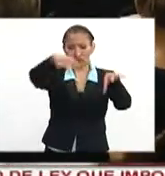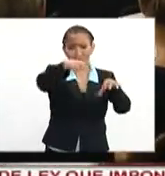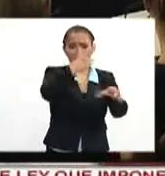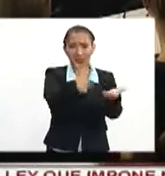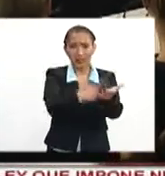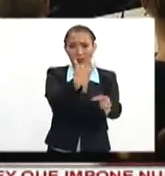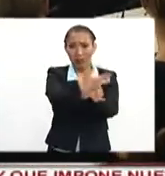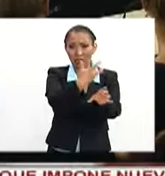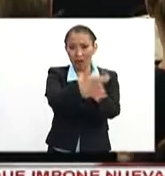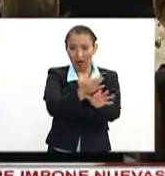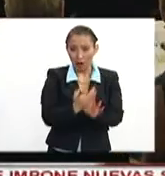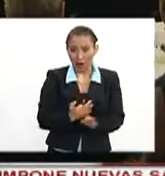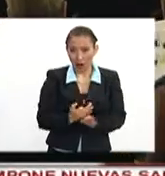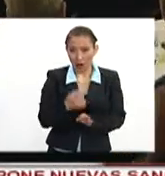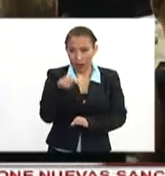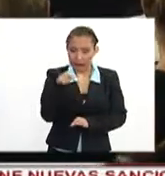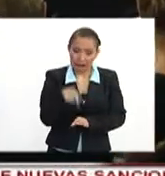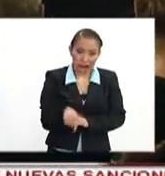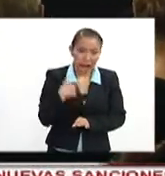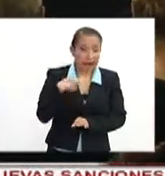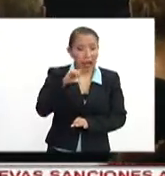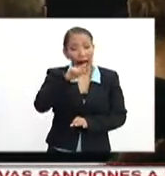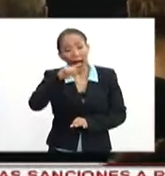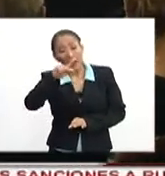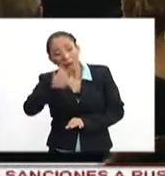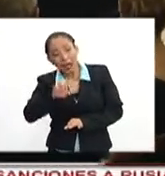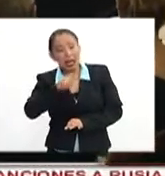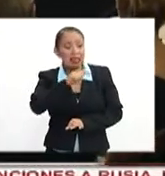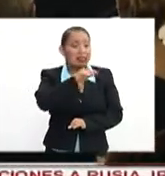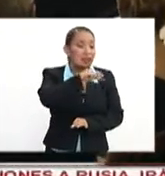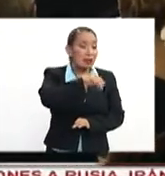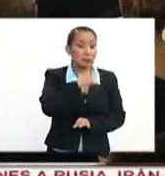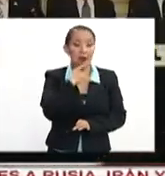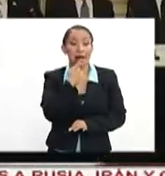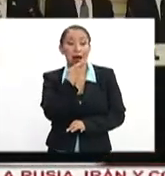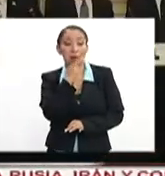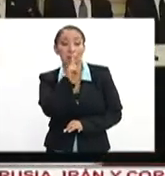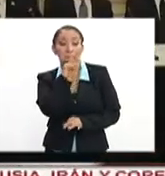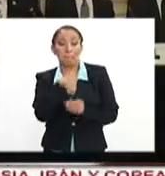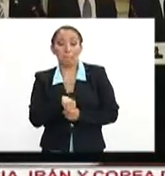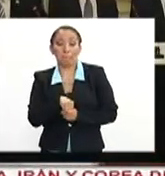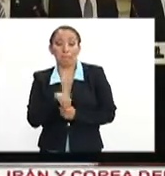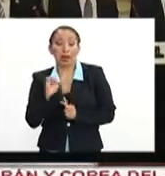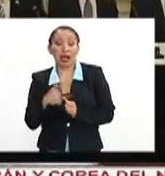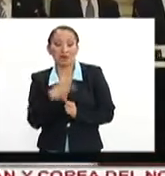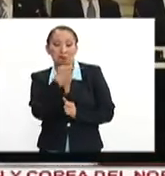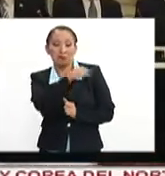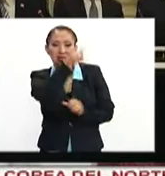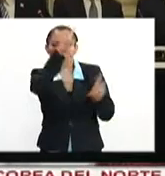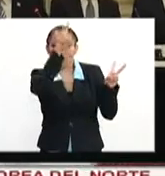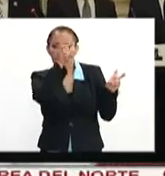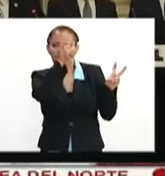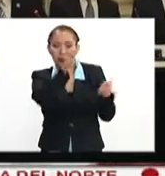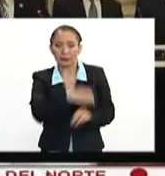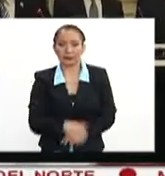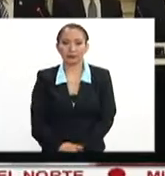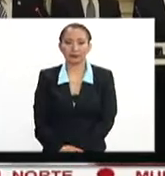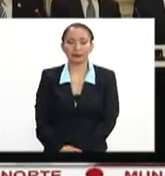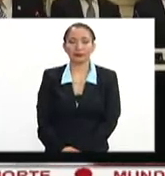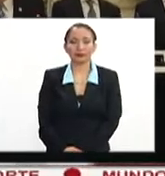los Estados Unidos. Hasta el momento, ni Apple ni Tim Cook se han pronunciado precisamente a este